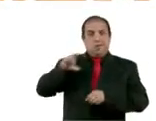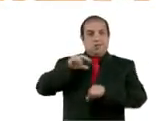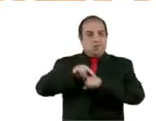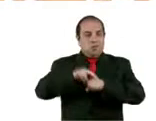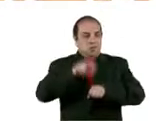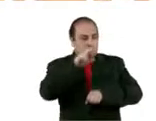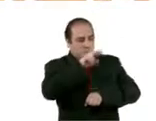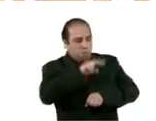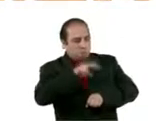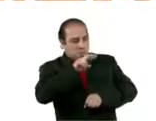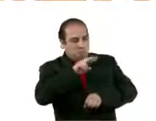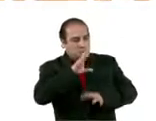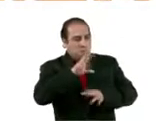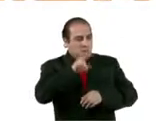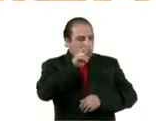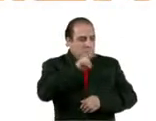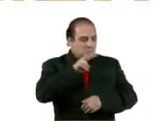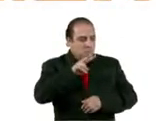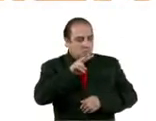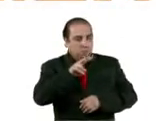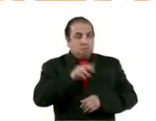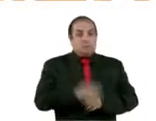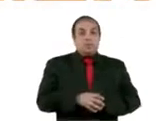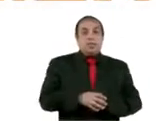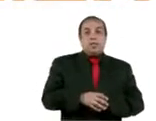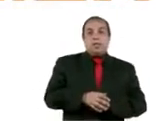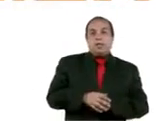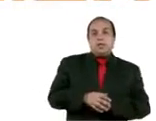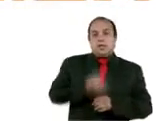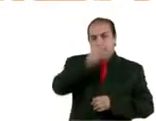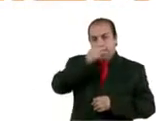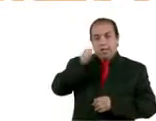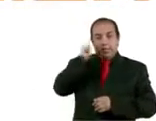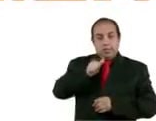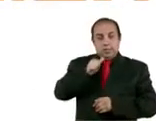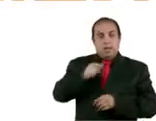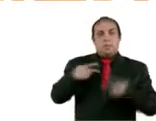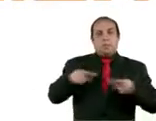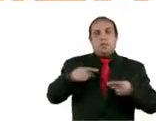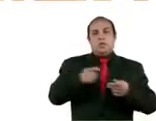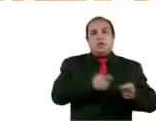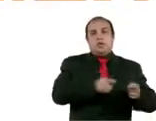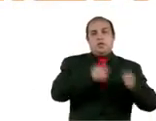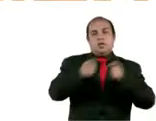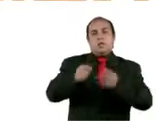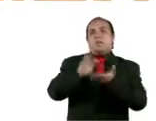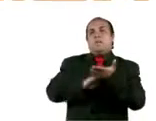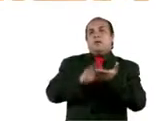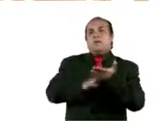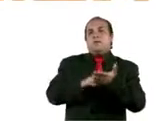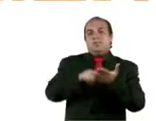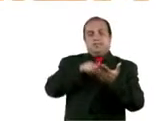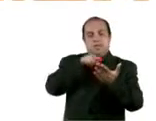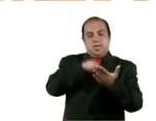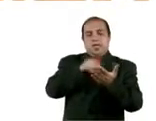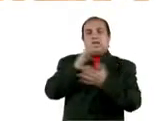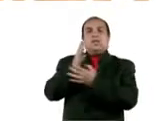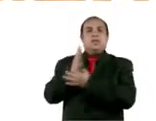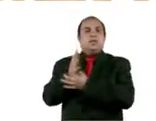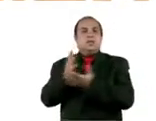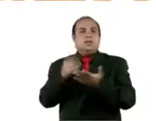¿sí? Casi siempre llevan estas personas el certificado o el documento que dice que tiene